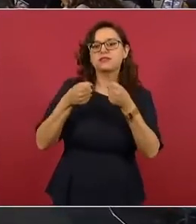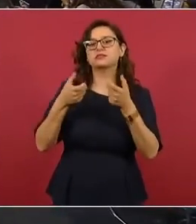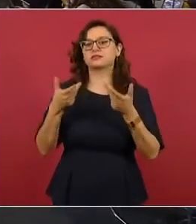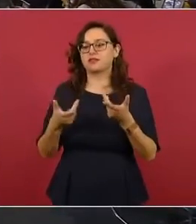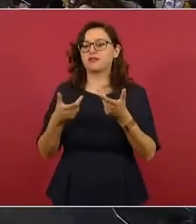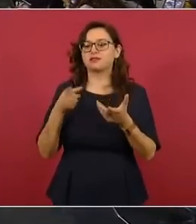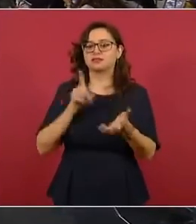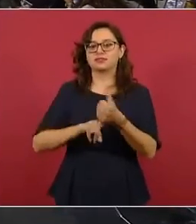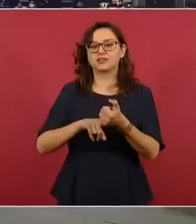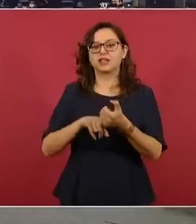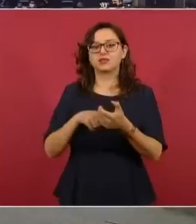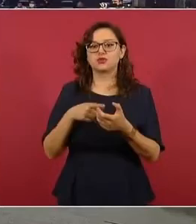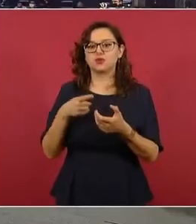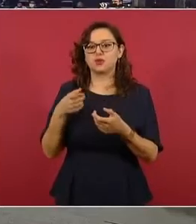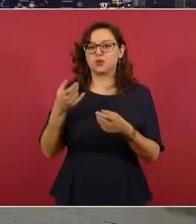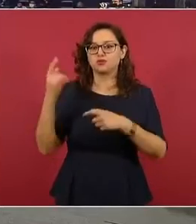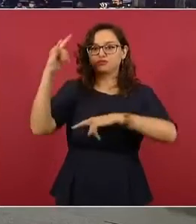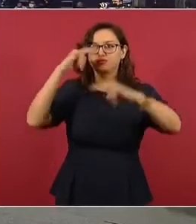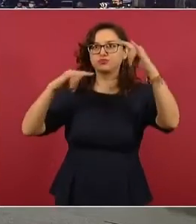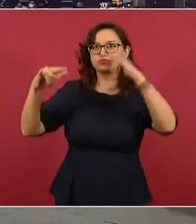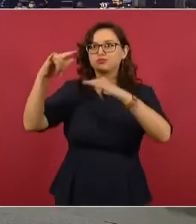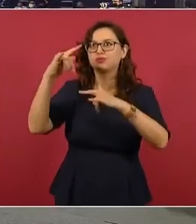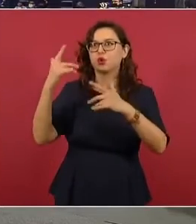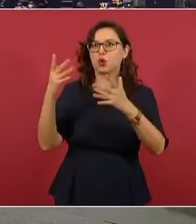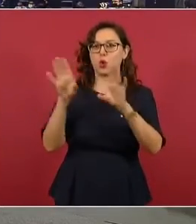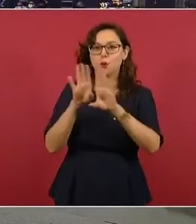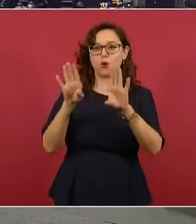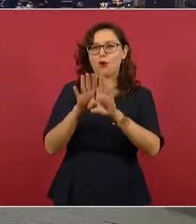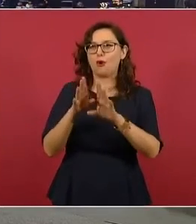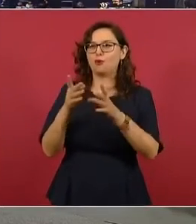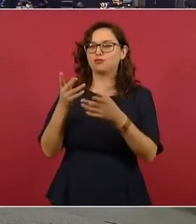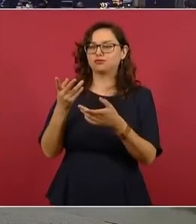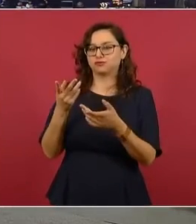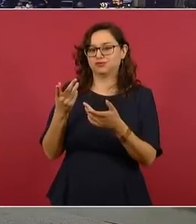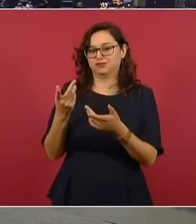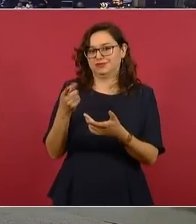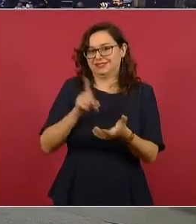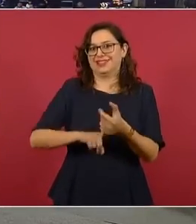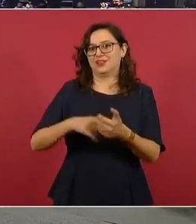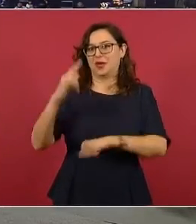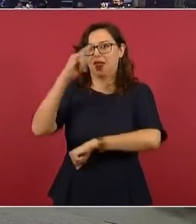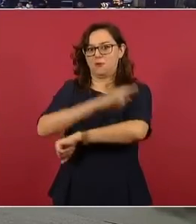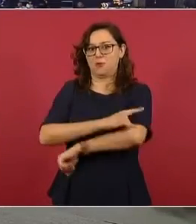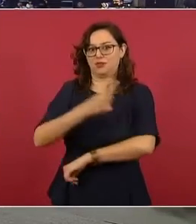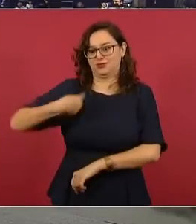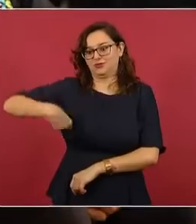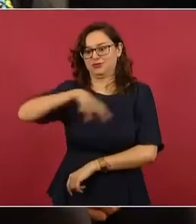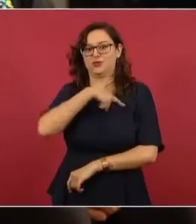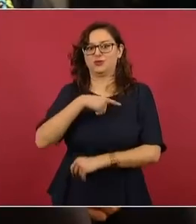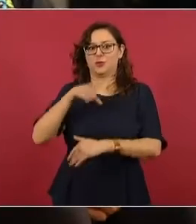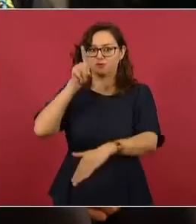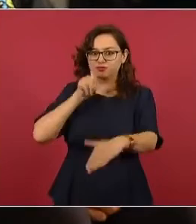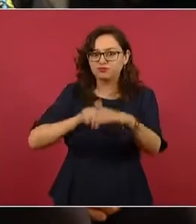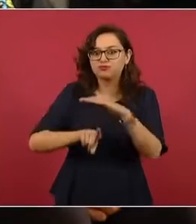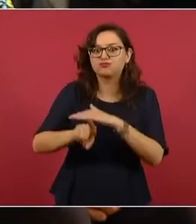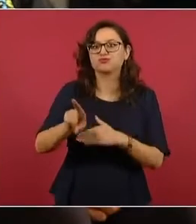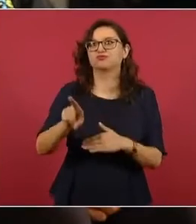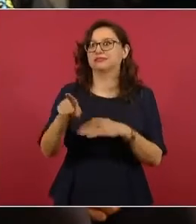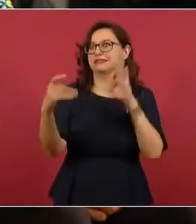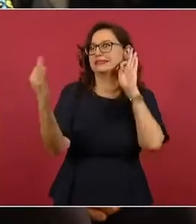periodístico por ganar las notas. Pasábamos a las pistas del aeropuerto de la Ciudad de México prácticamente a boca de